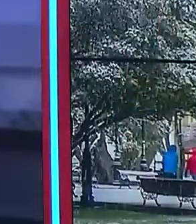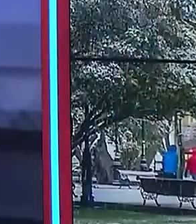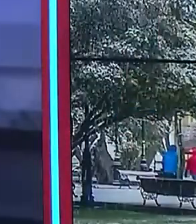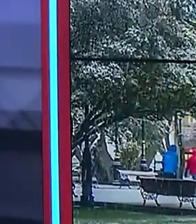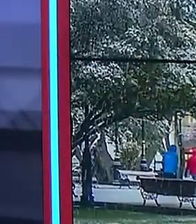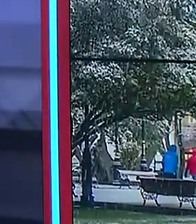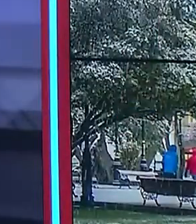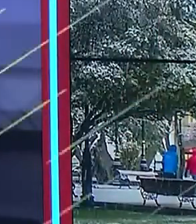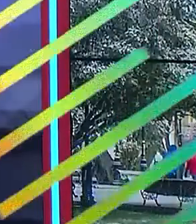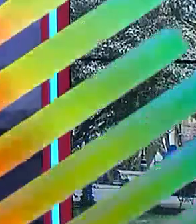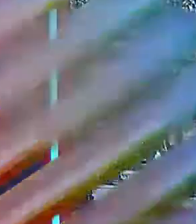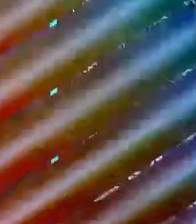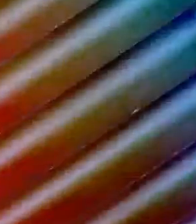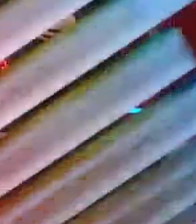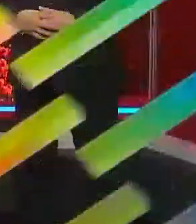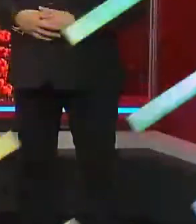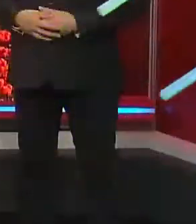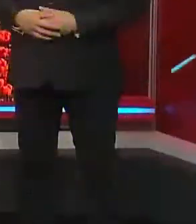Invierno.